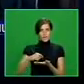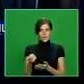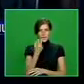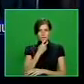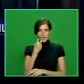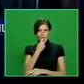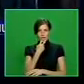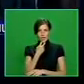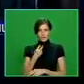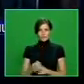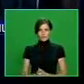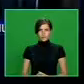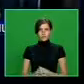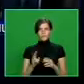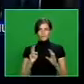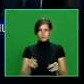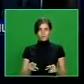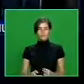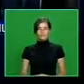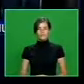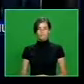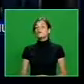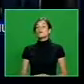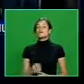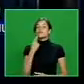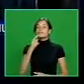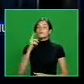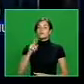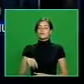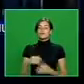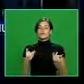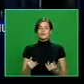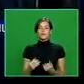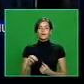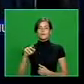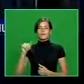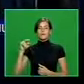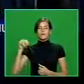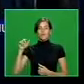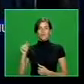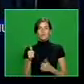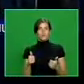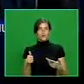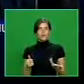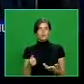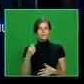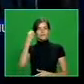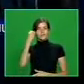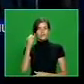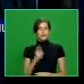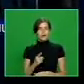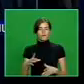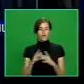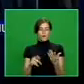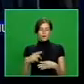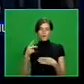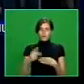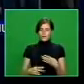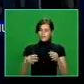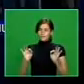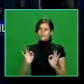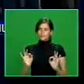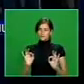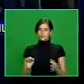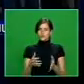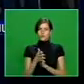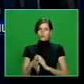inglés Bueno lo que acaba de decir mimu Vargas es correcto hay que entonces pensar todao la planificación en el